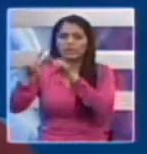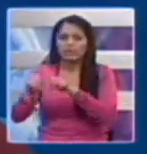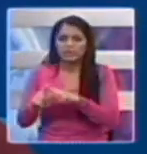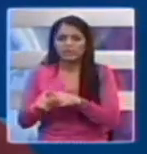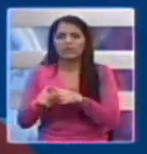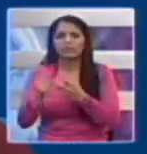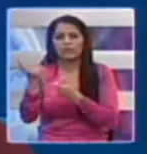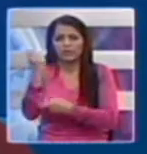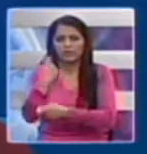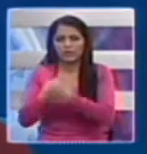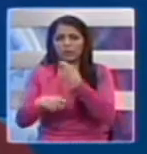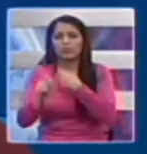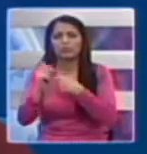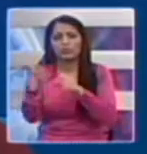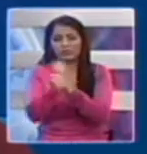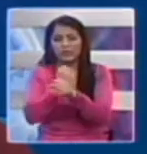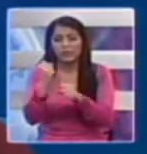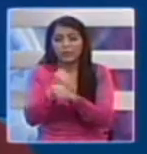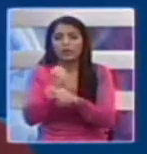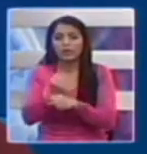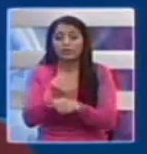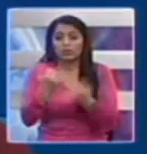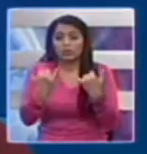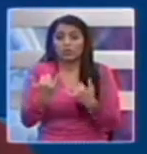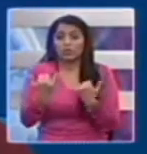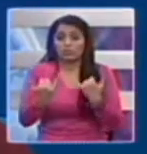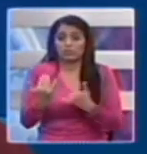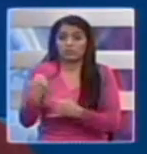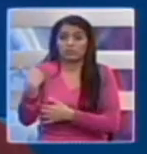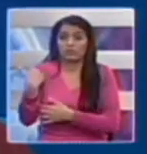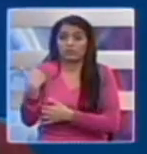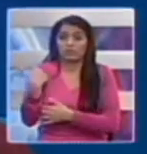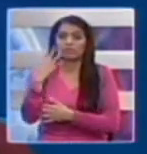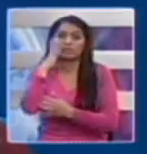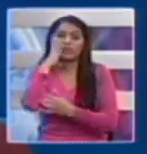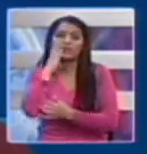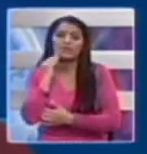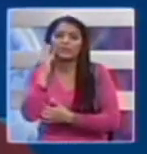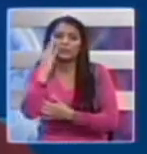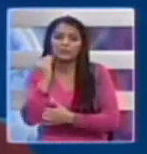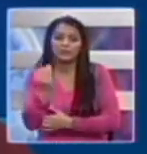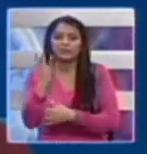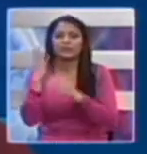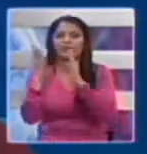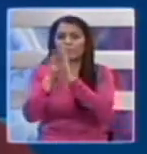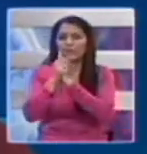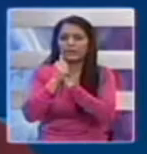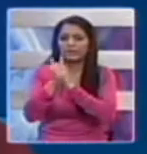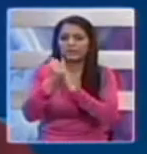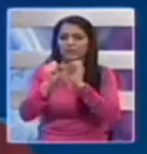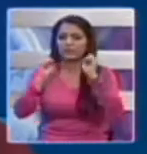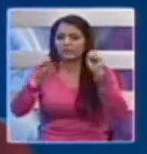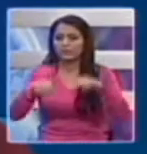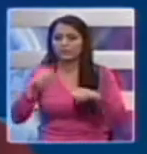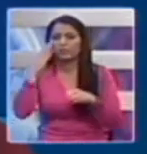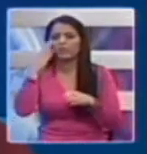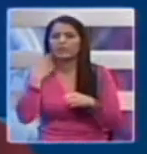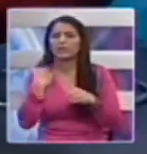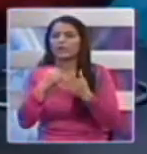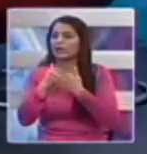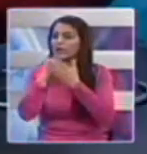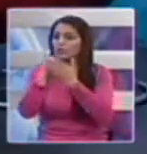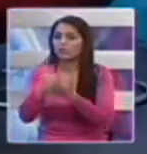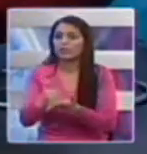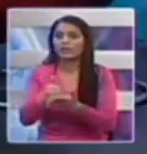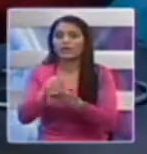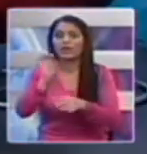esa capacidad, toda esa experiencia me sirve justamente para poder reactivar el sector que va a sacar el país adelante,